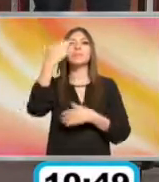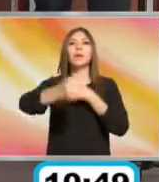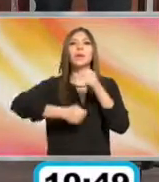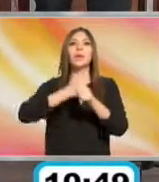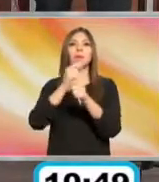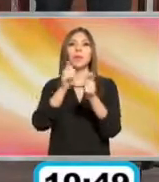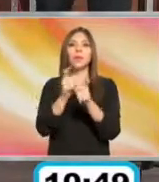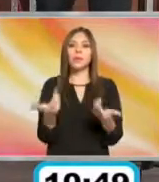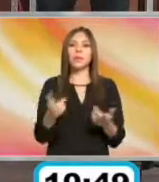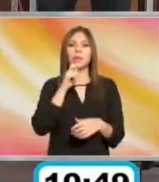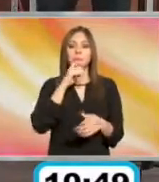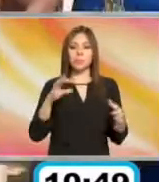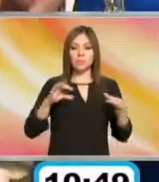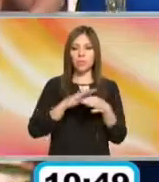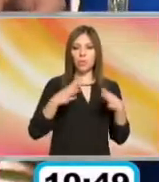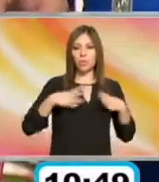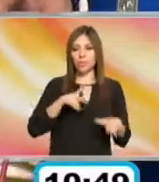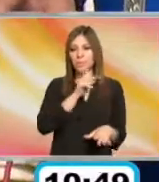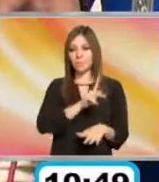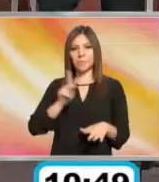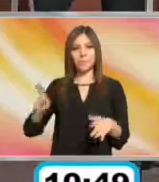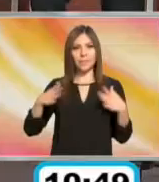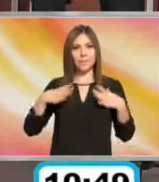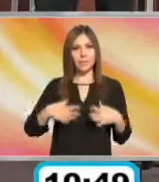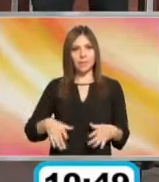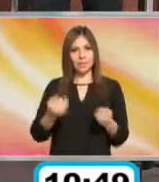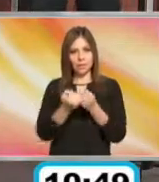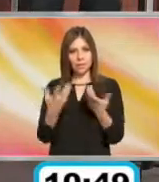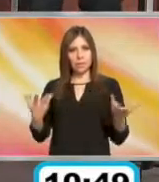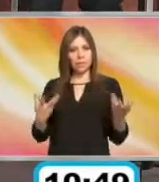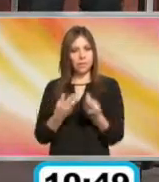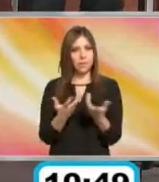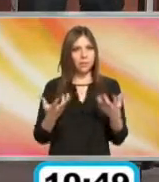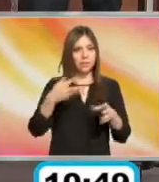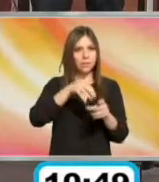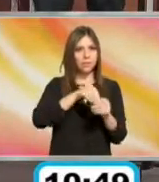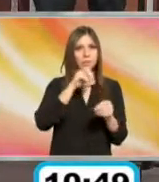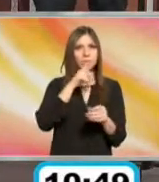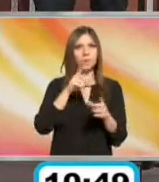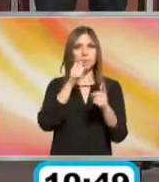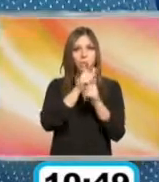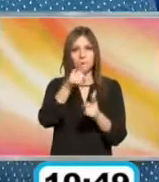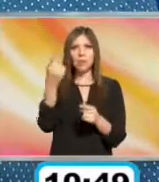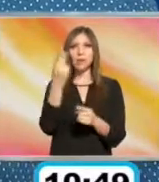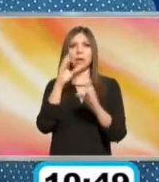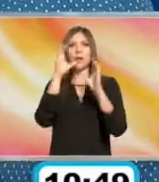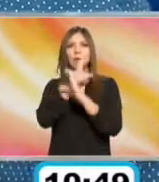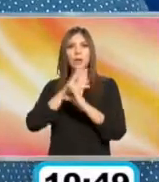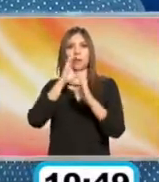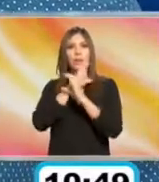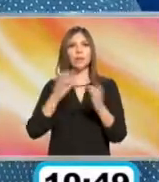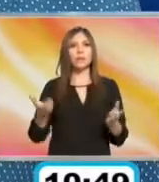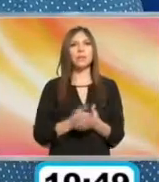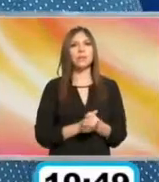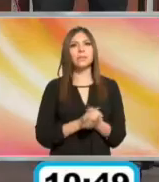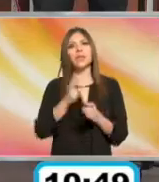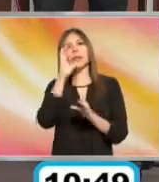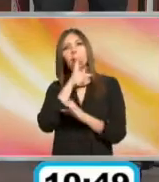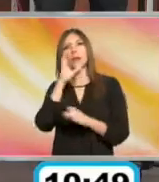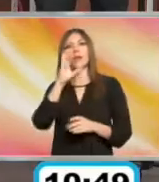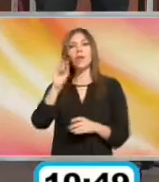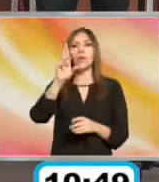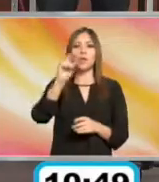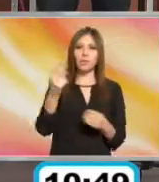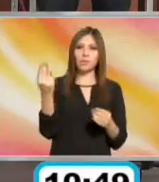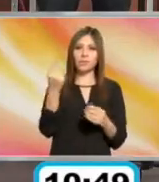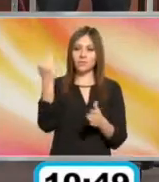del mismo, del mismo color, ¿no? Sí, Voy a ser parte también de la agrupación. Necesitamos coristas, perdón, coristas. Sí,